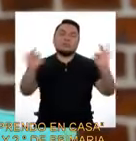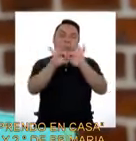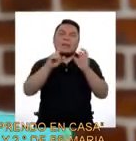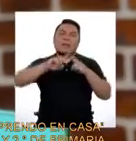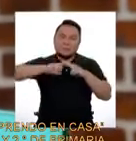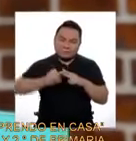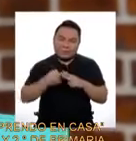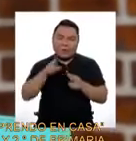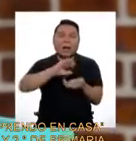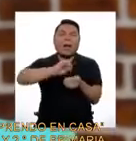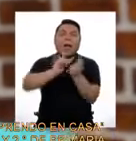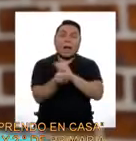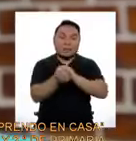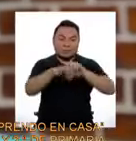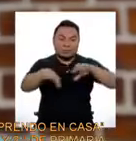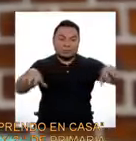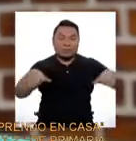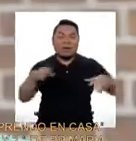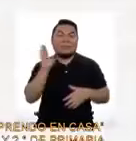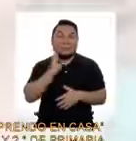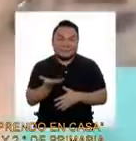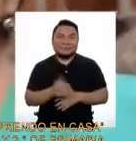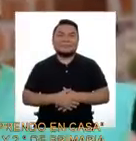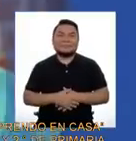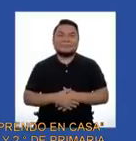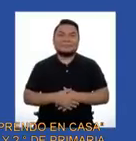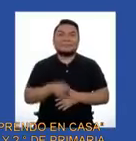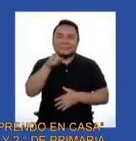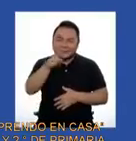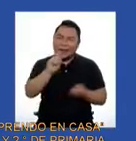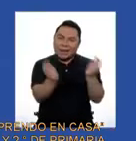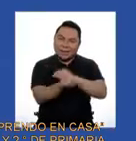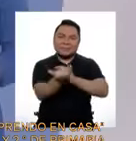a hacer el reciclaje responsable. Hay que reciclar. Cambia, P.